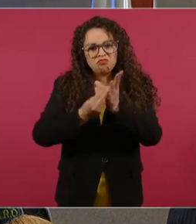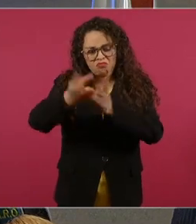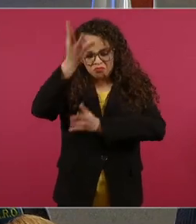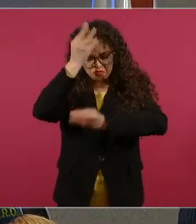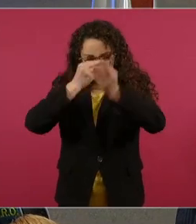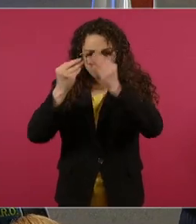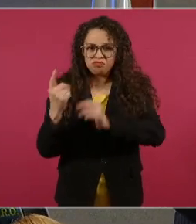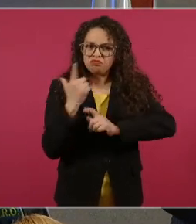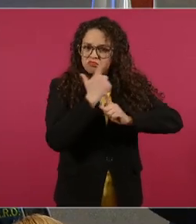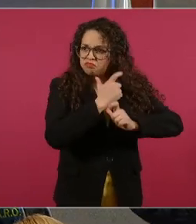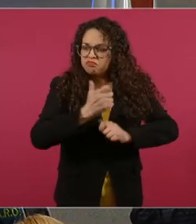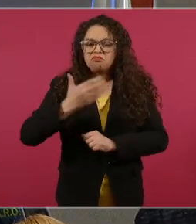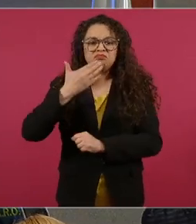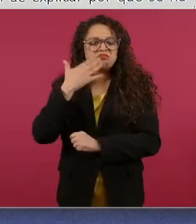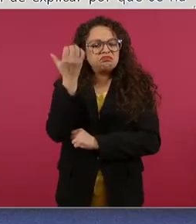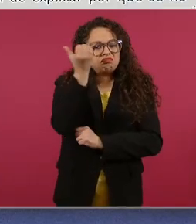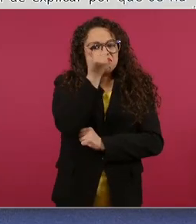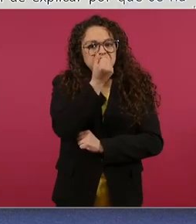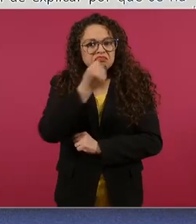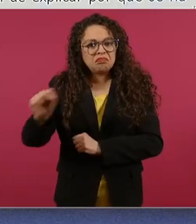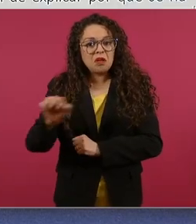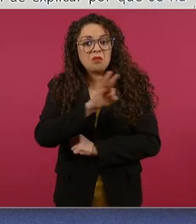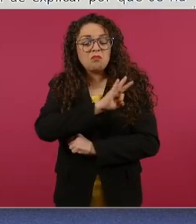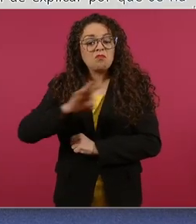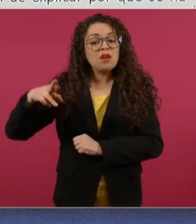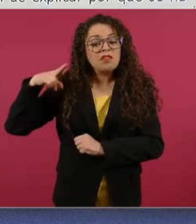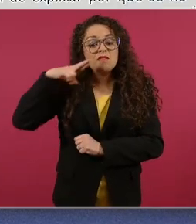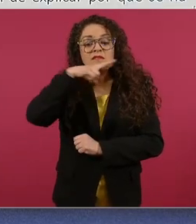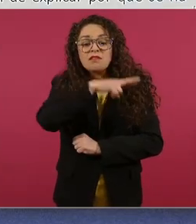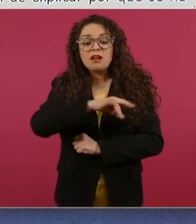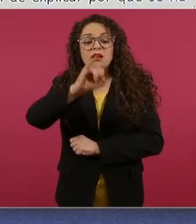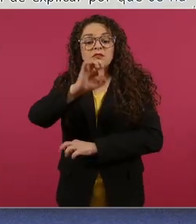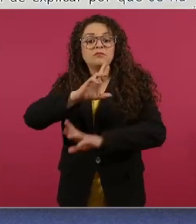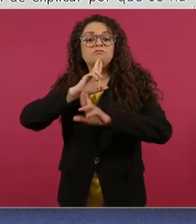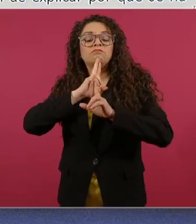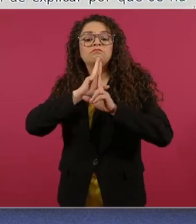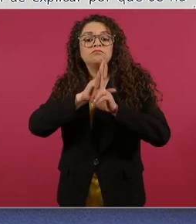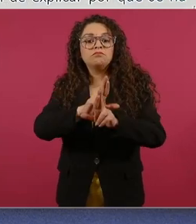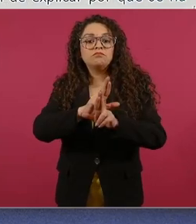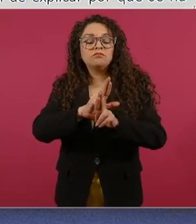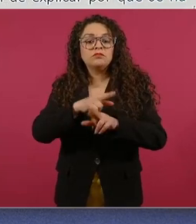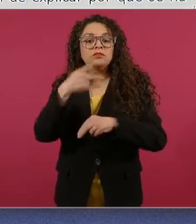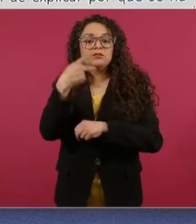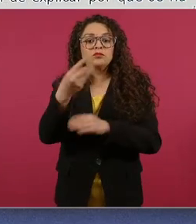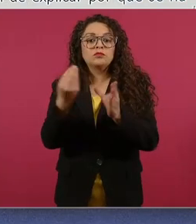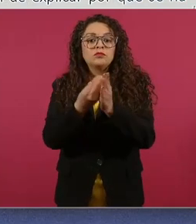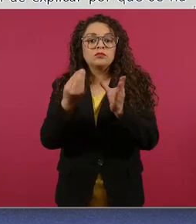y ha demostrado ser capaz de responder rápidamente a la inteligencia procesable.